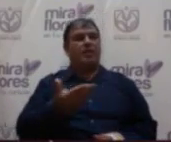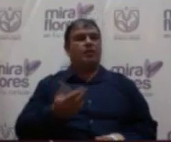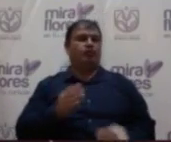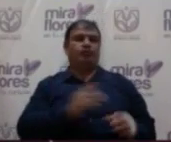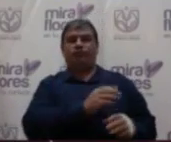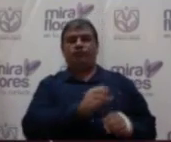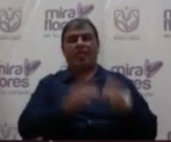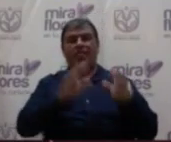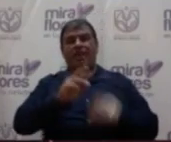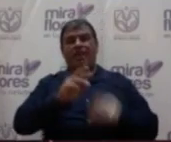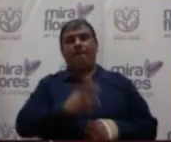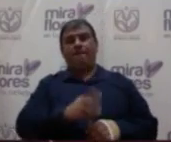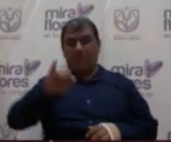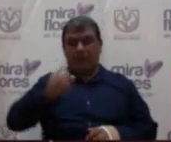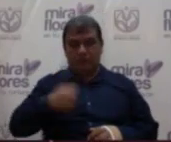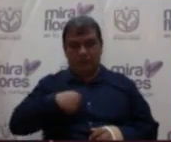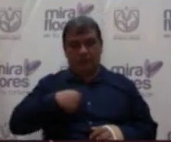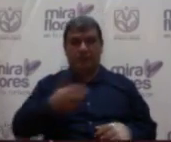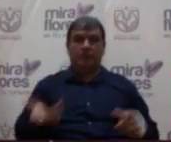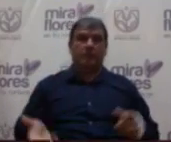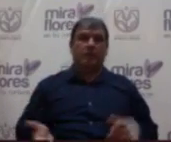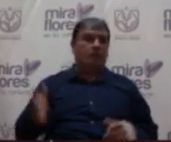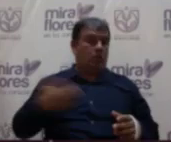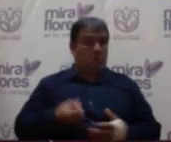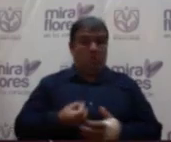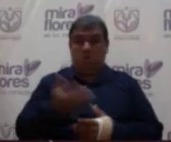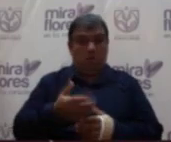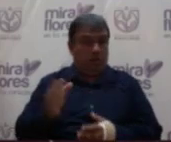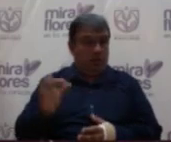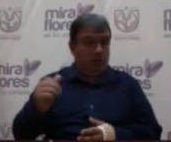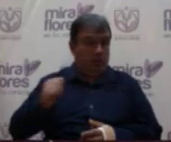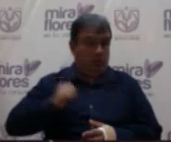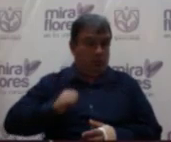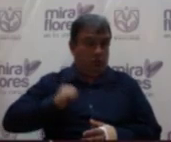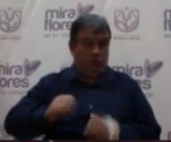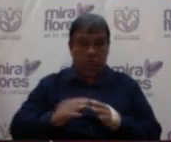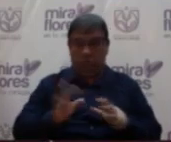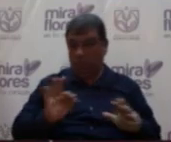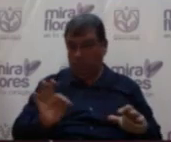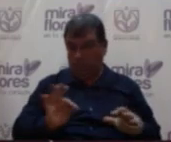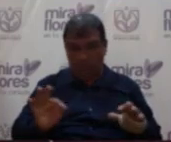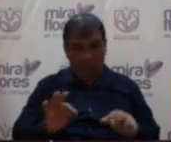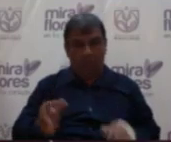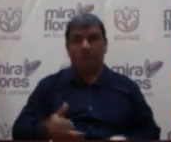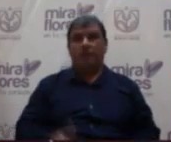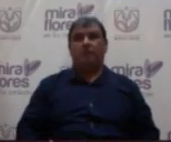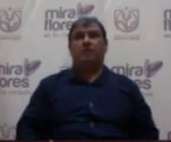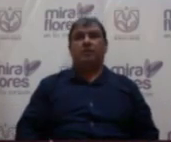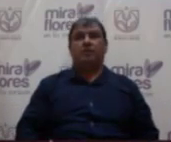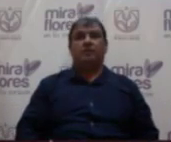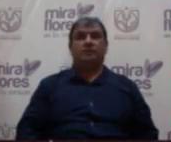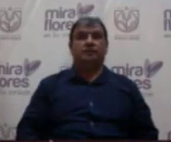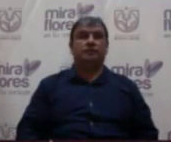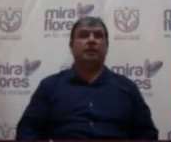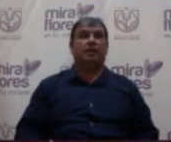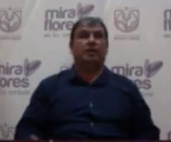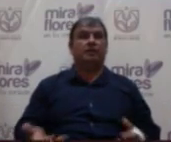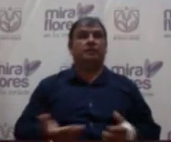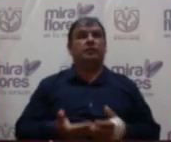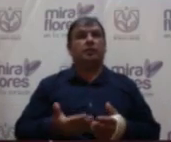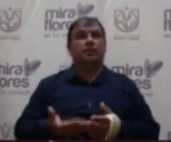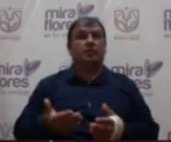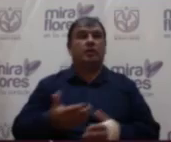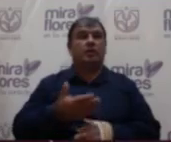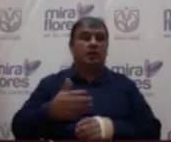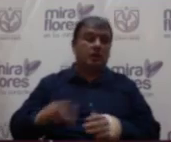el día miércoles en mi caso. No irroga gasto alguno a la municipalidad este viaje, era lo que quería de